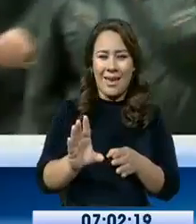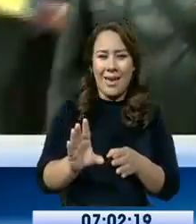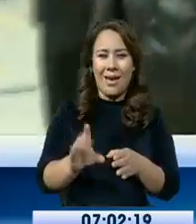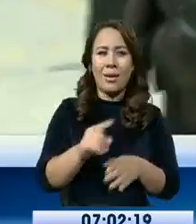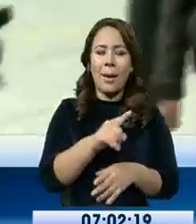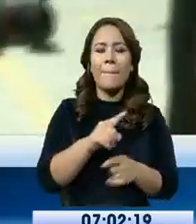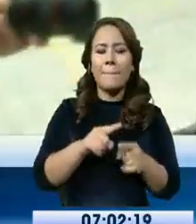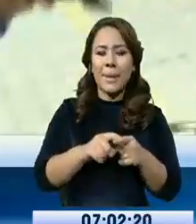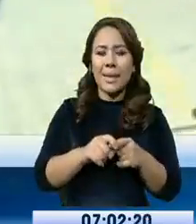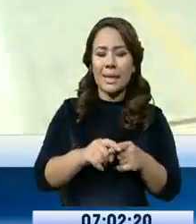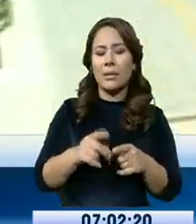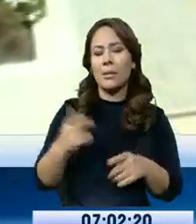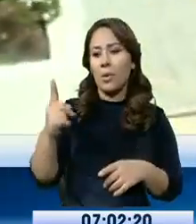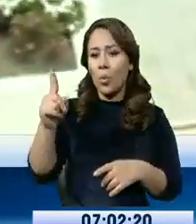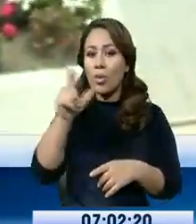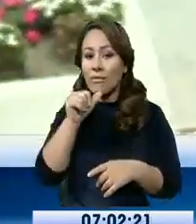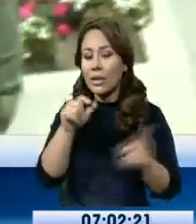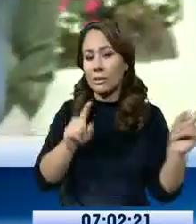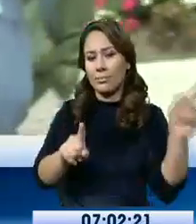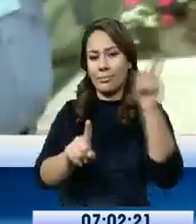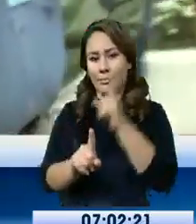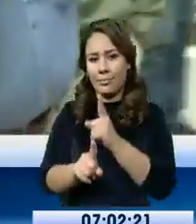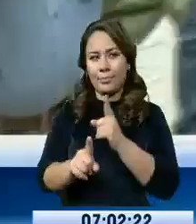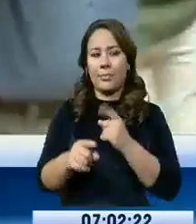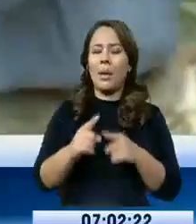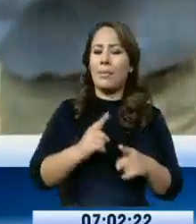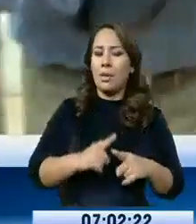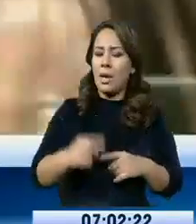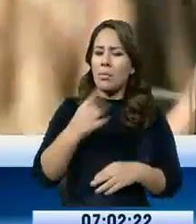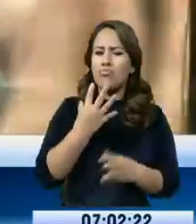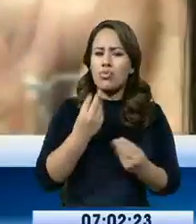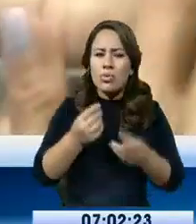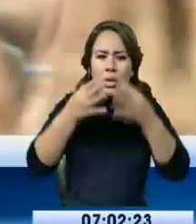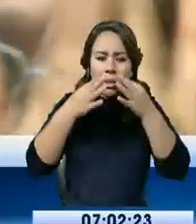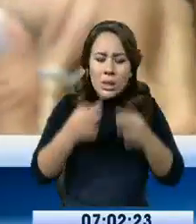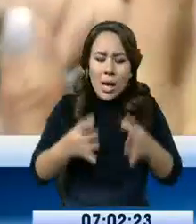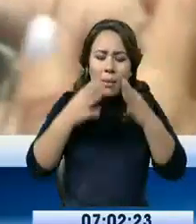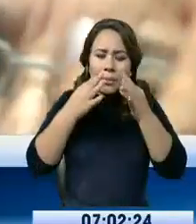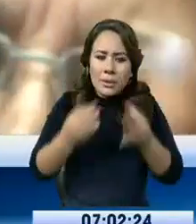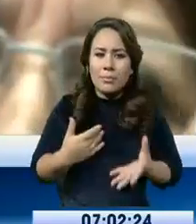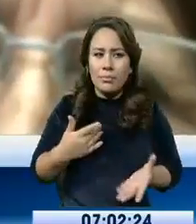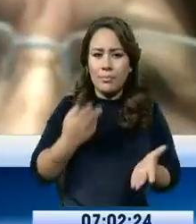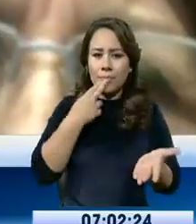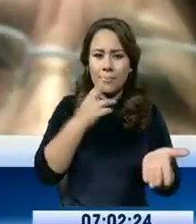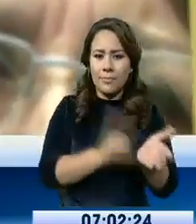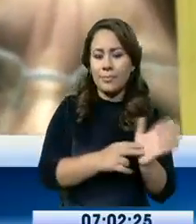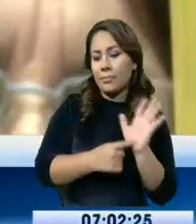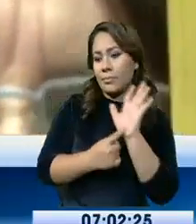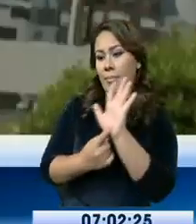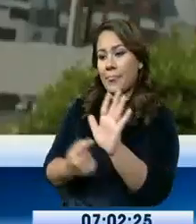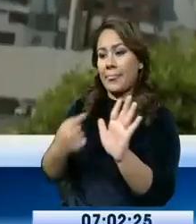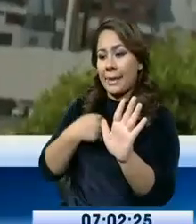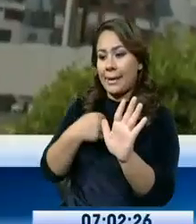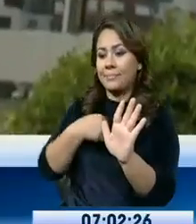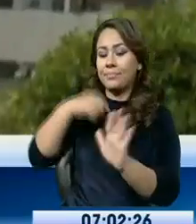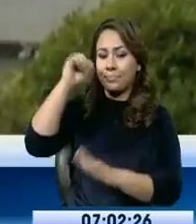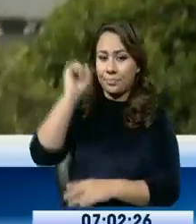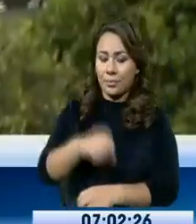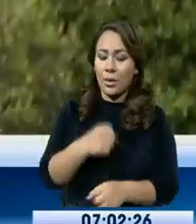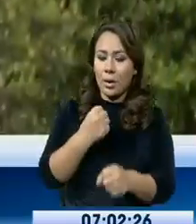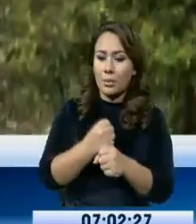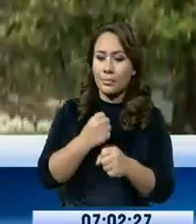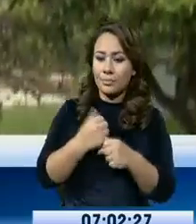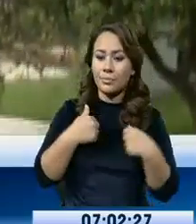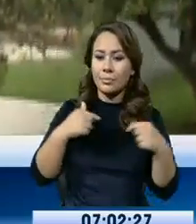de un grupo de seguidores, llegó al Consejo Nacional Electoral CNE para, con acta en mano, exigir ser nombrada como funcionaria del